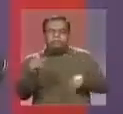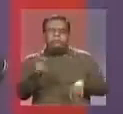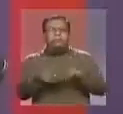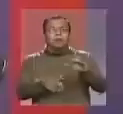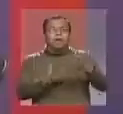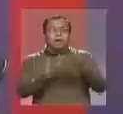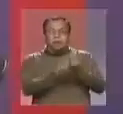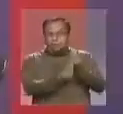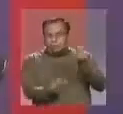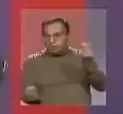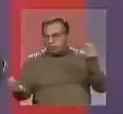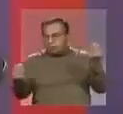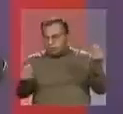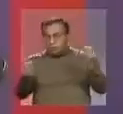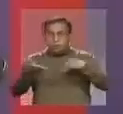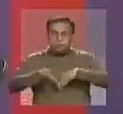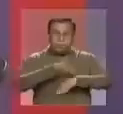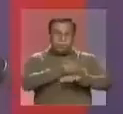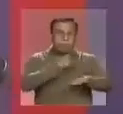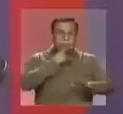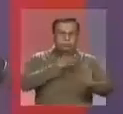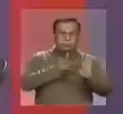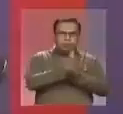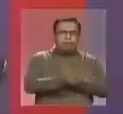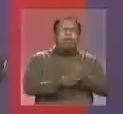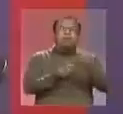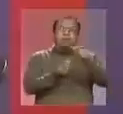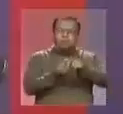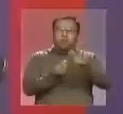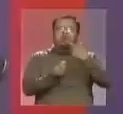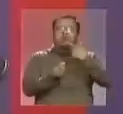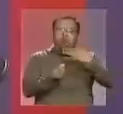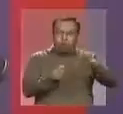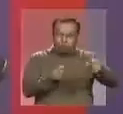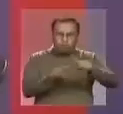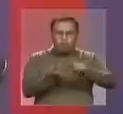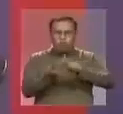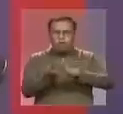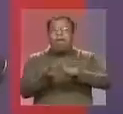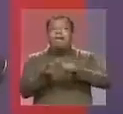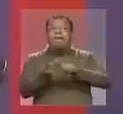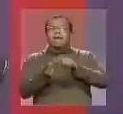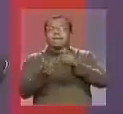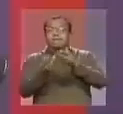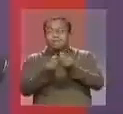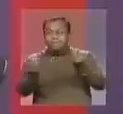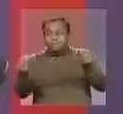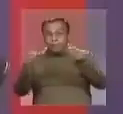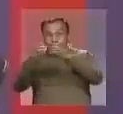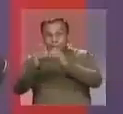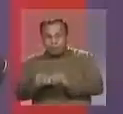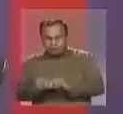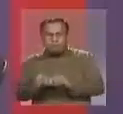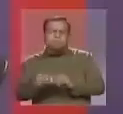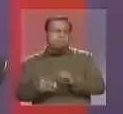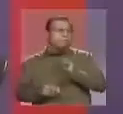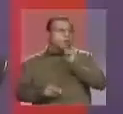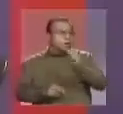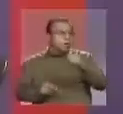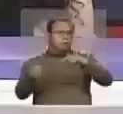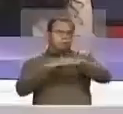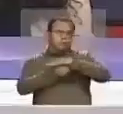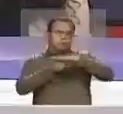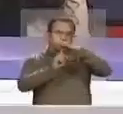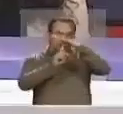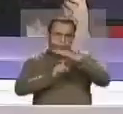estas categorías que mencioné al inicio, que son la raza, el género y la clase, hace que sufran más violencias